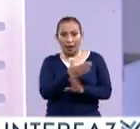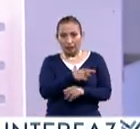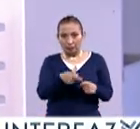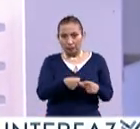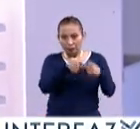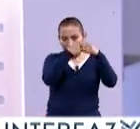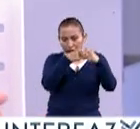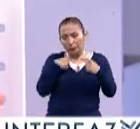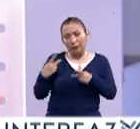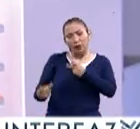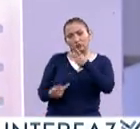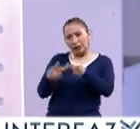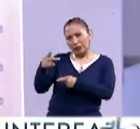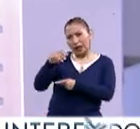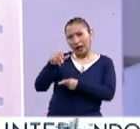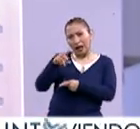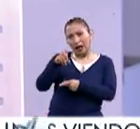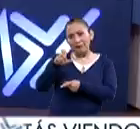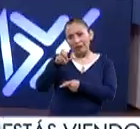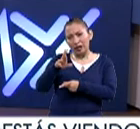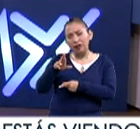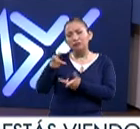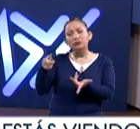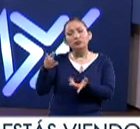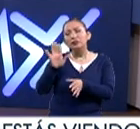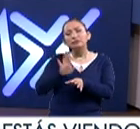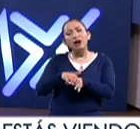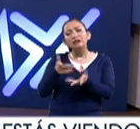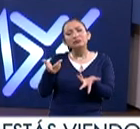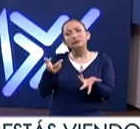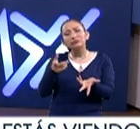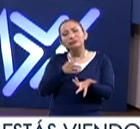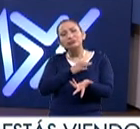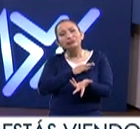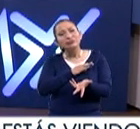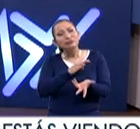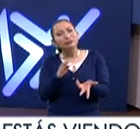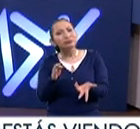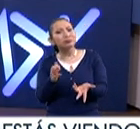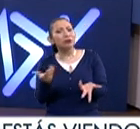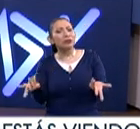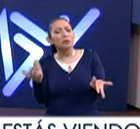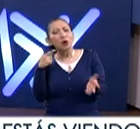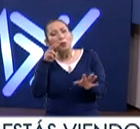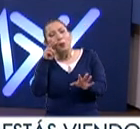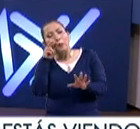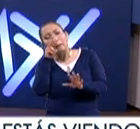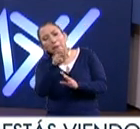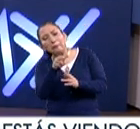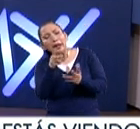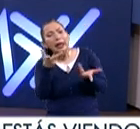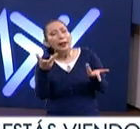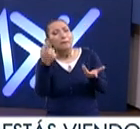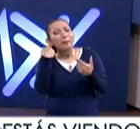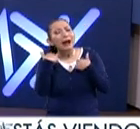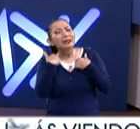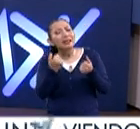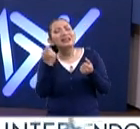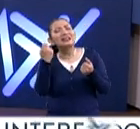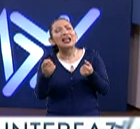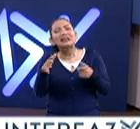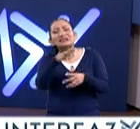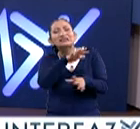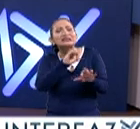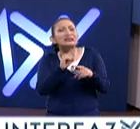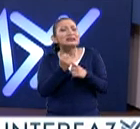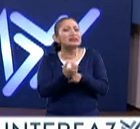al corte, le preguntábamos a Javier qué más podíamos pues digerir para entender